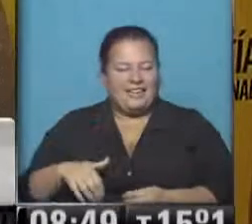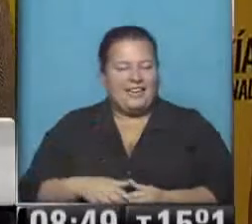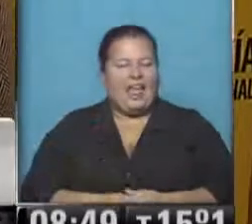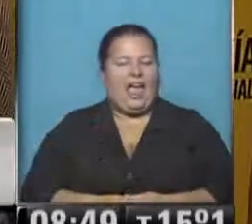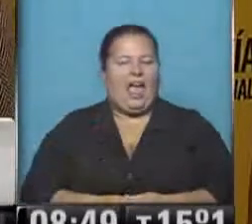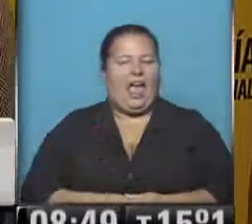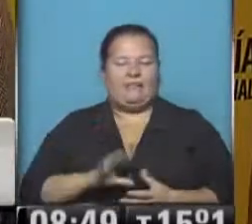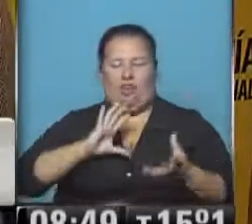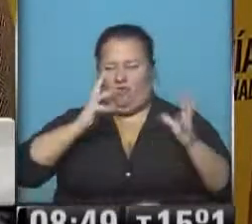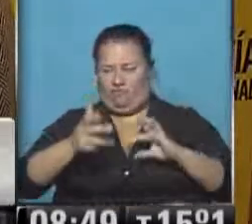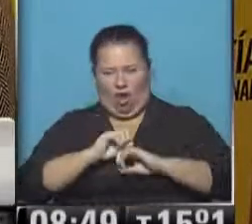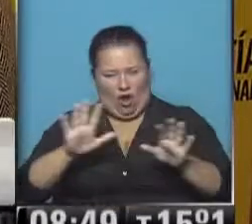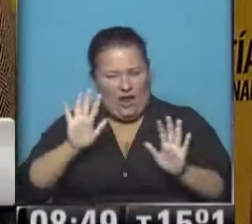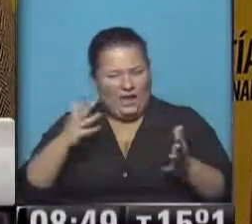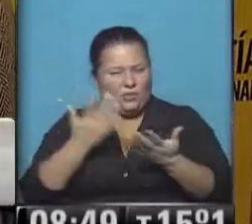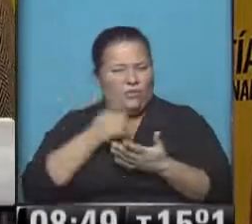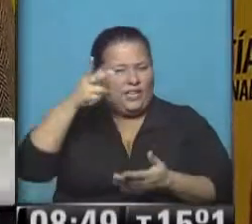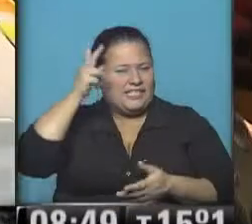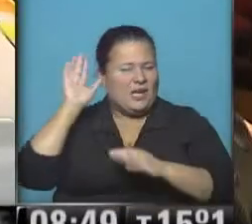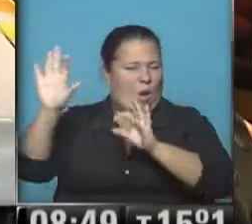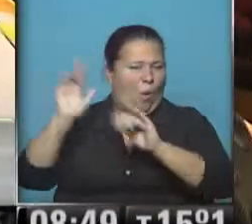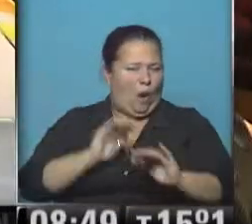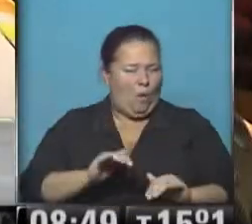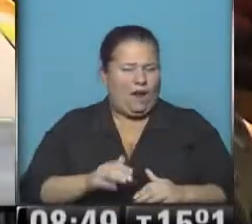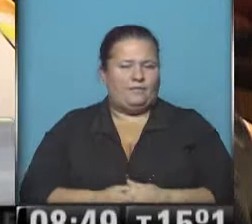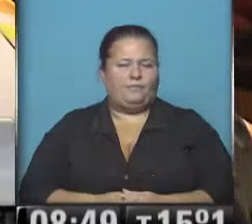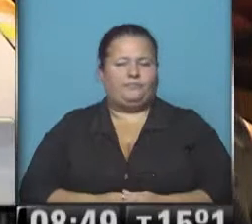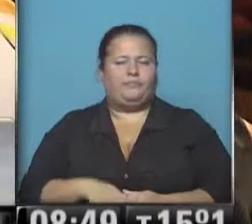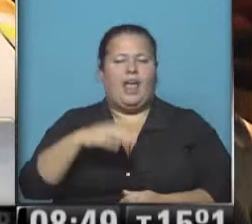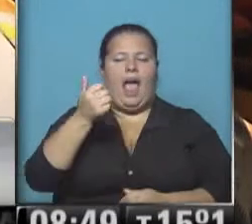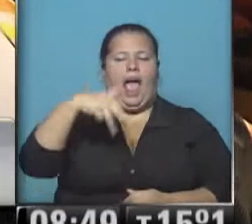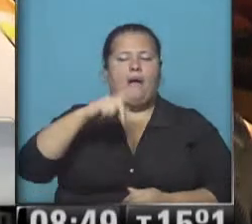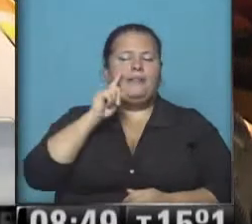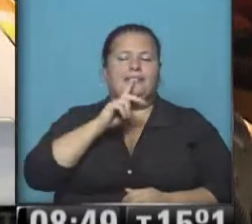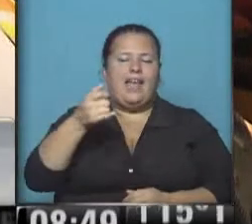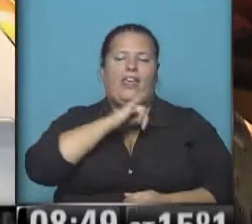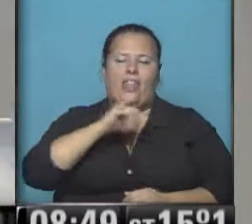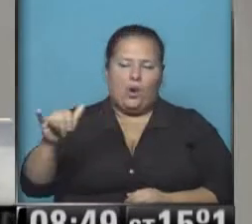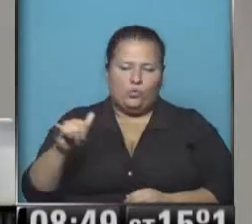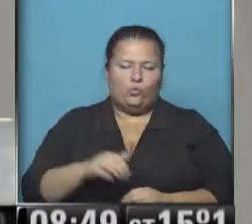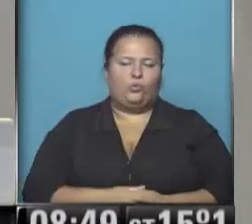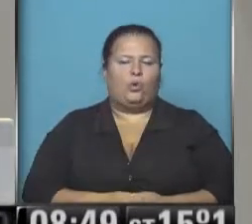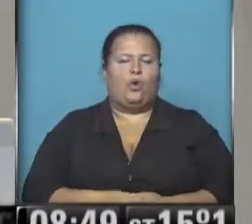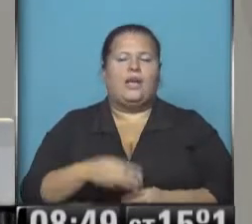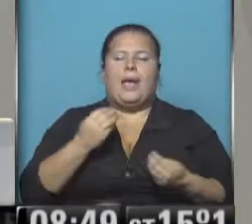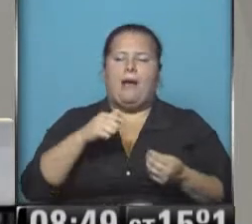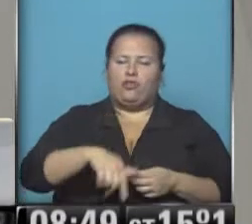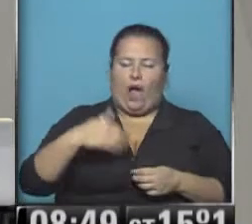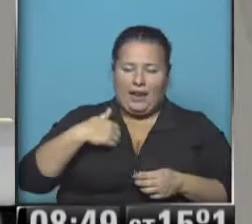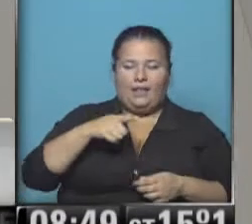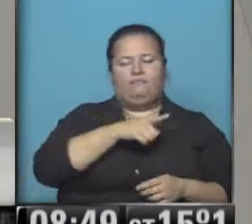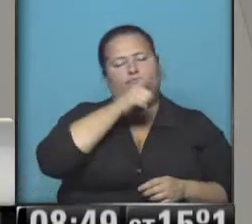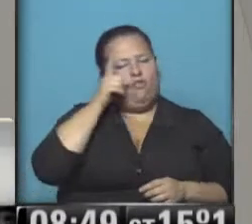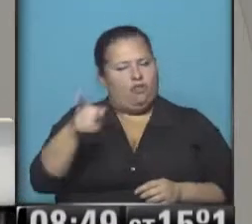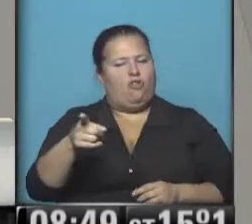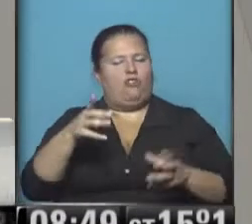las atrocidades que estaban pasando en chile amnistía denunció lo que pasado aquí y fue contra esa